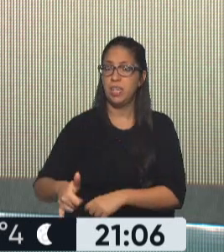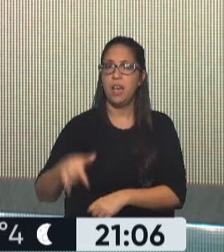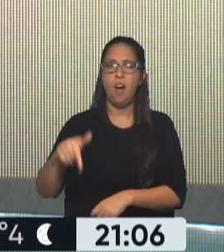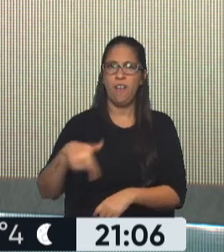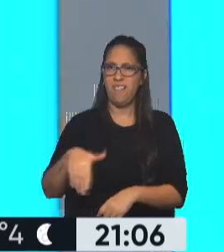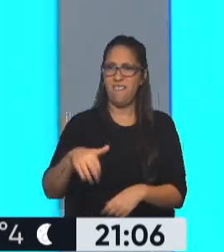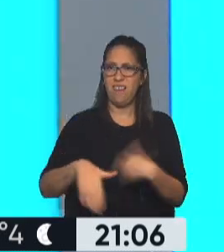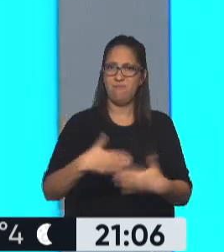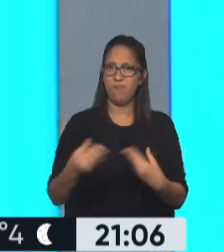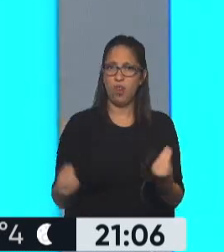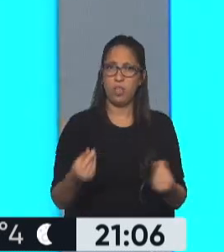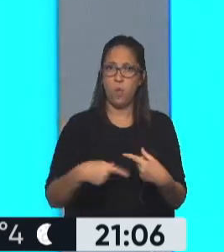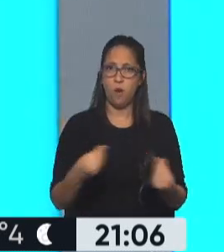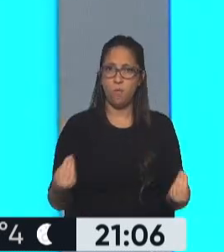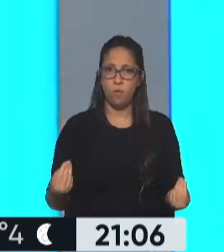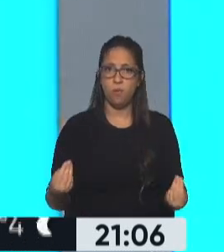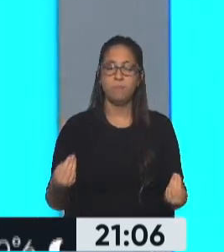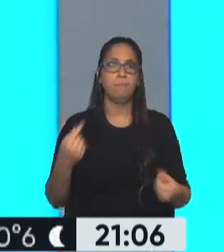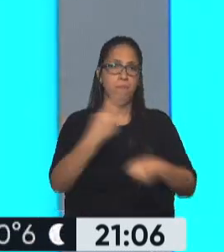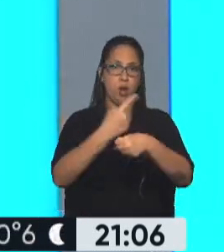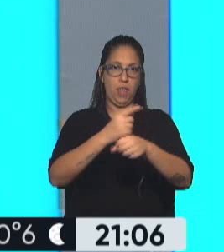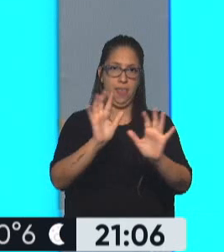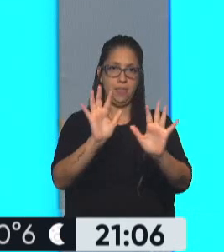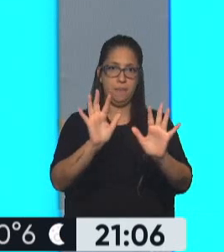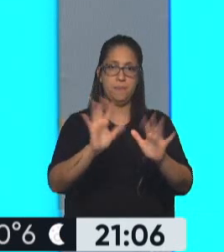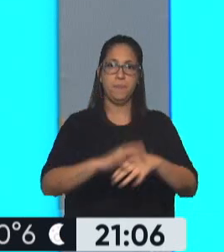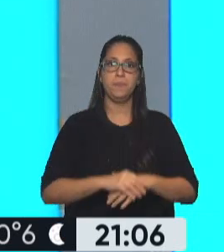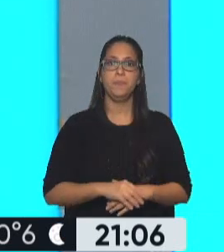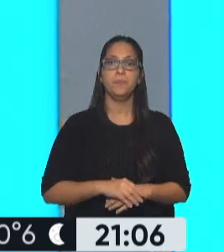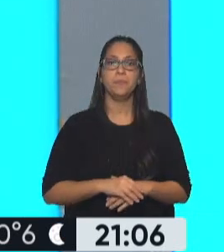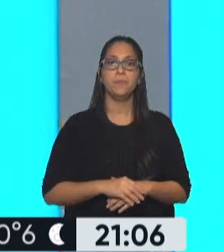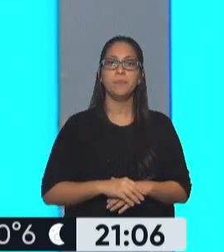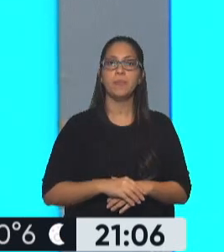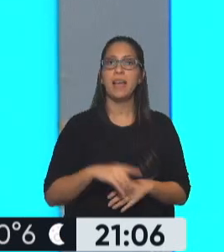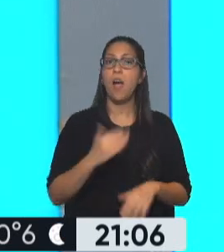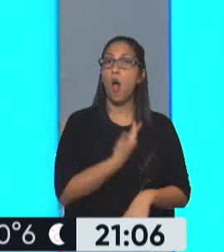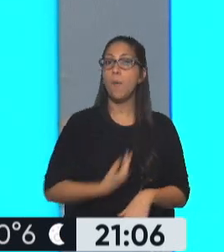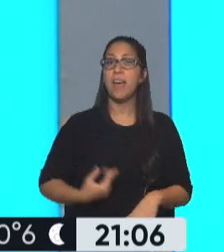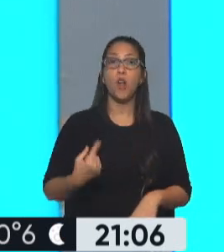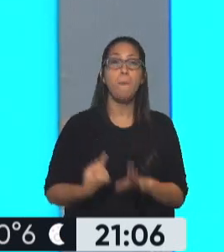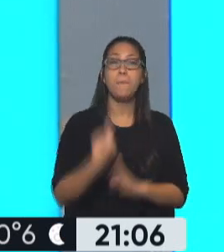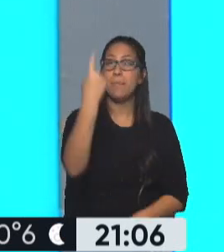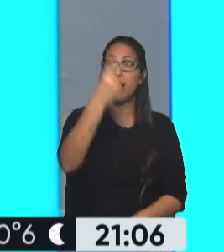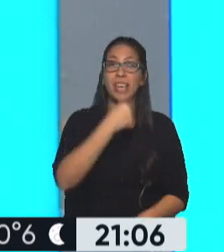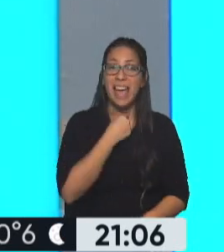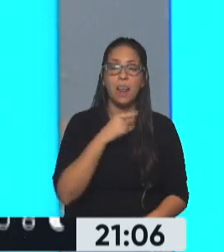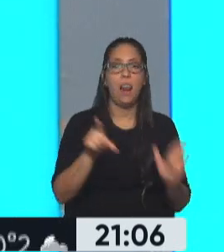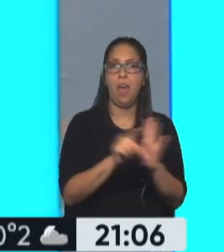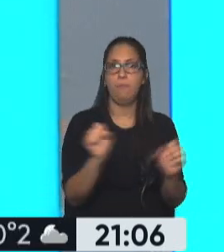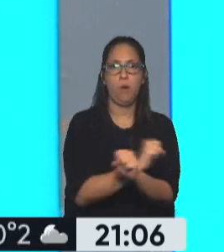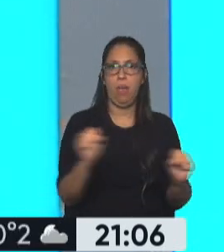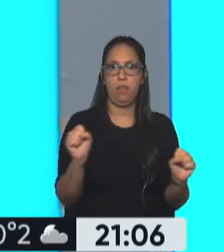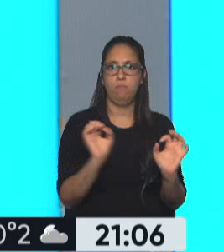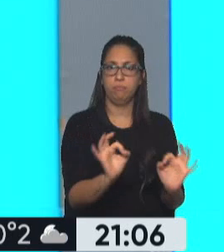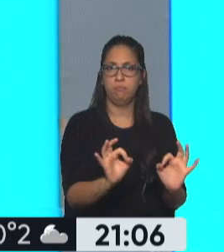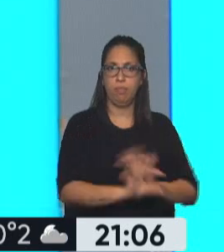cuestión? Coloco prioridades. A ver. Creo que la principal idea del gobierno es que la ley salga, punto 1. También es